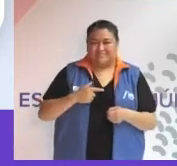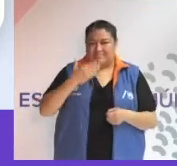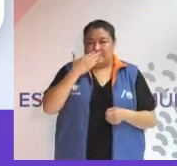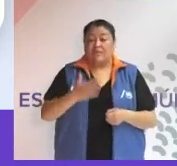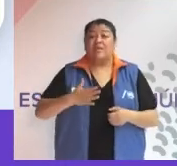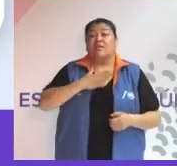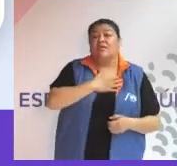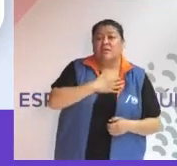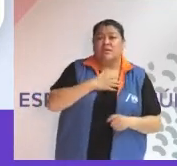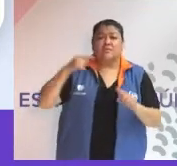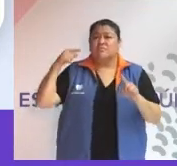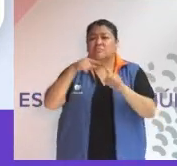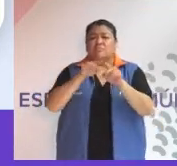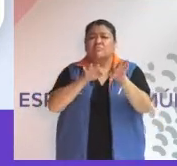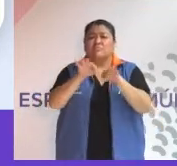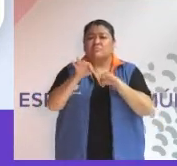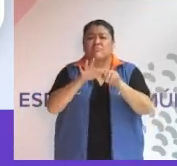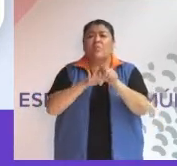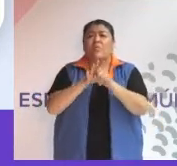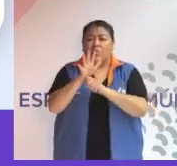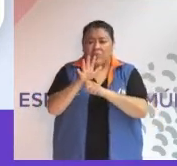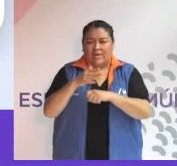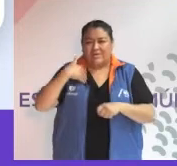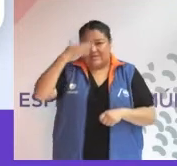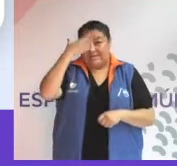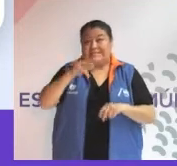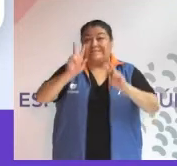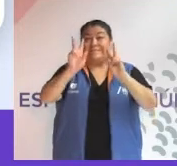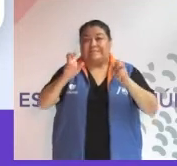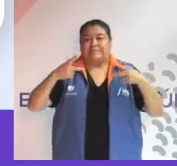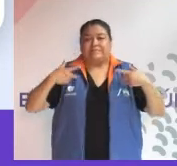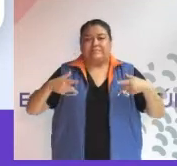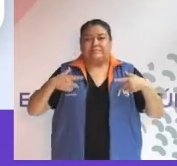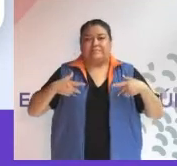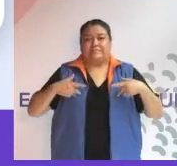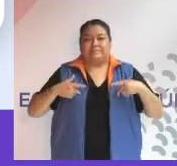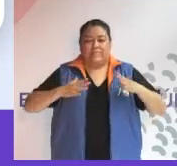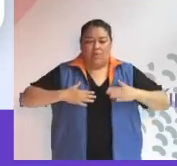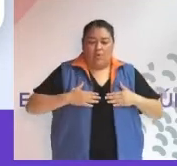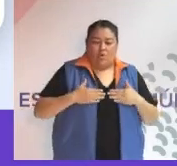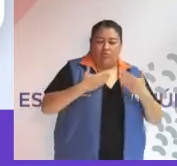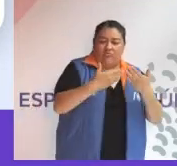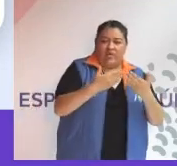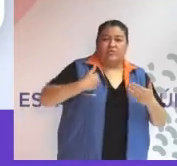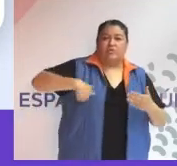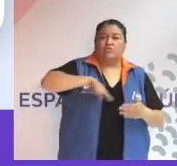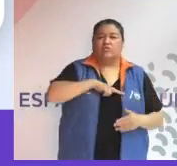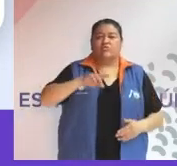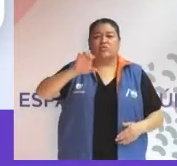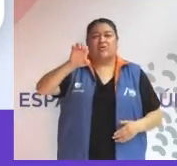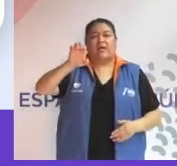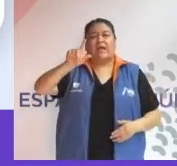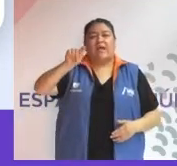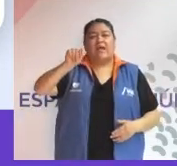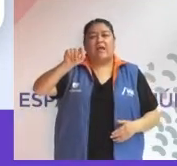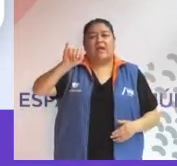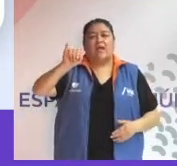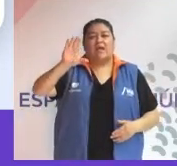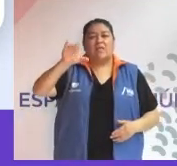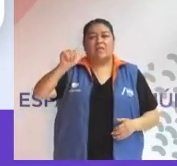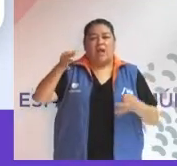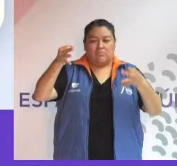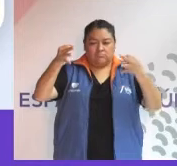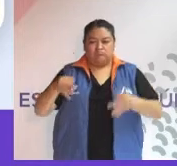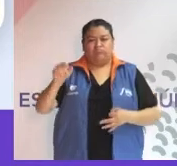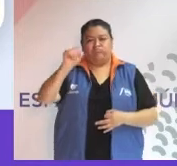Nosotros trabajamos justo pues un tema que es esencial para la confianza, que es la ética y la integridad. Los saludo desde